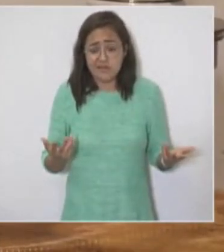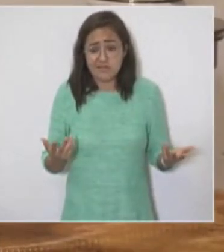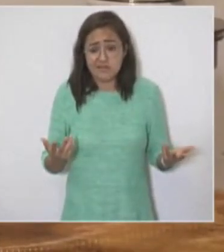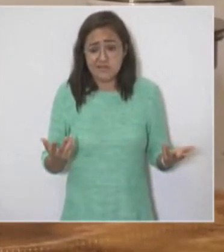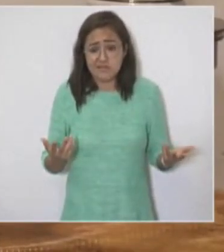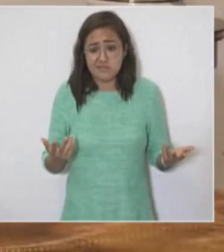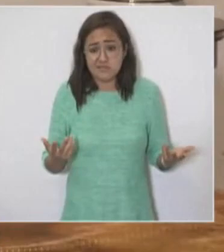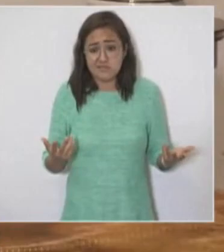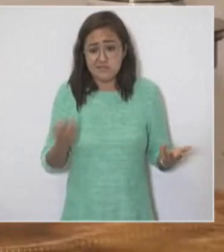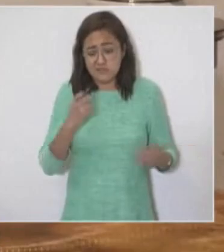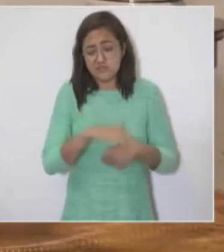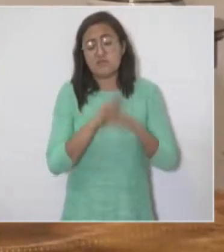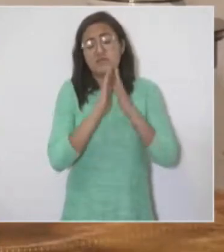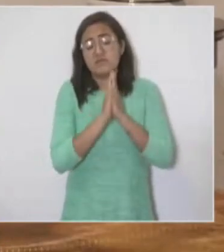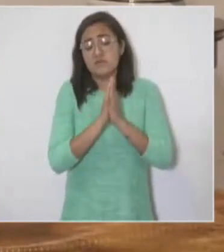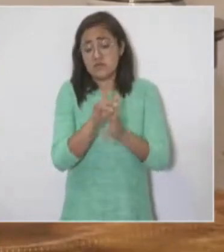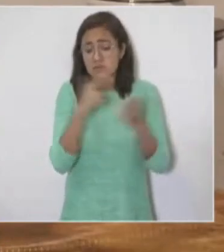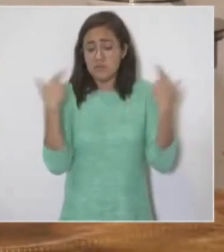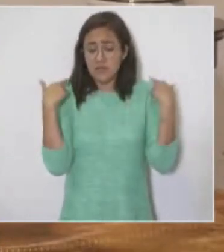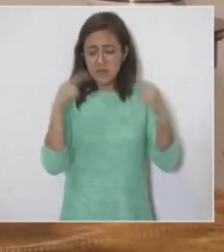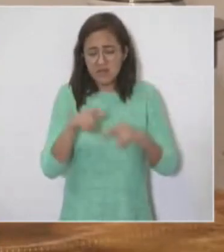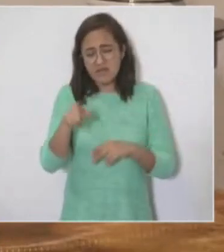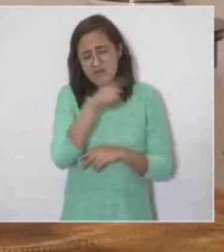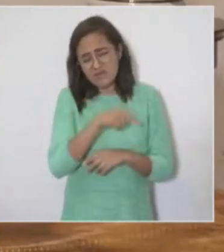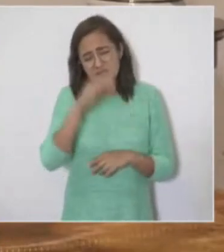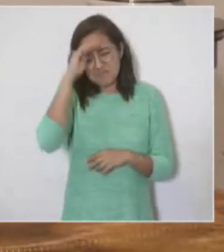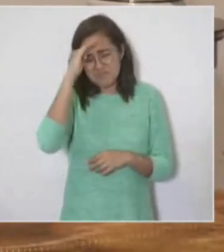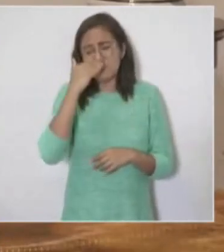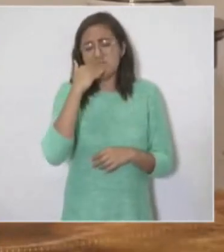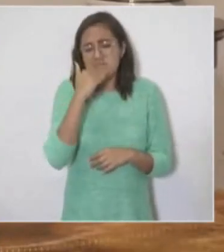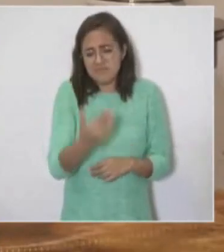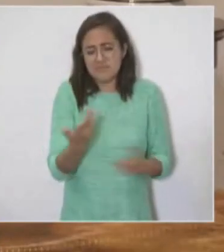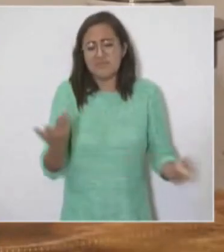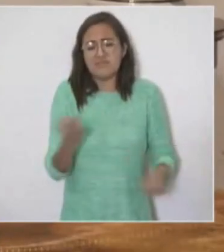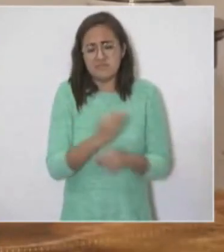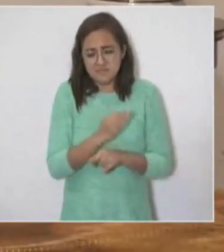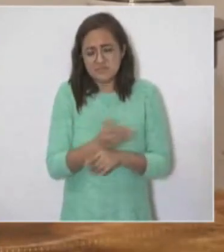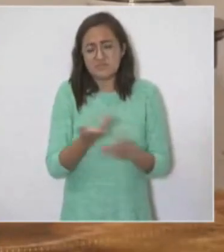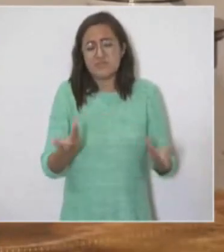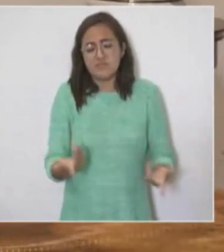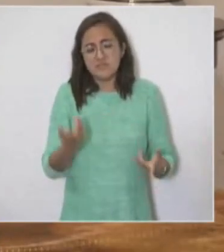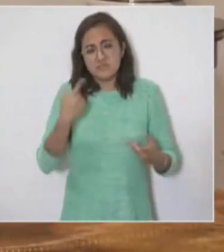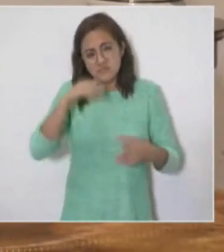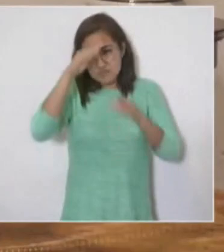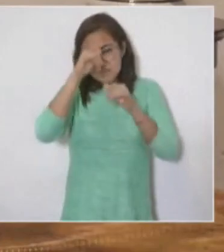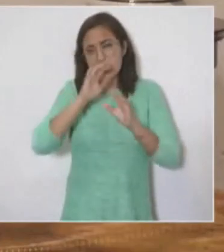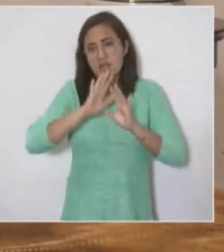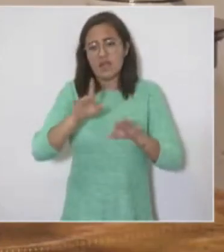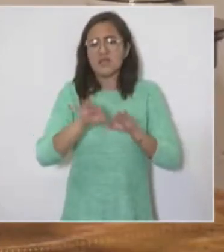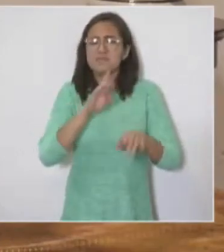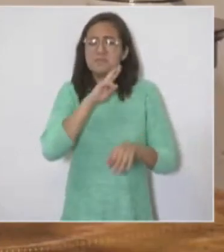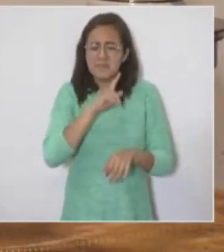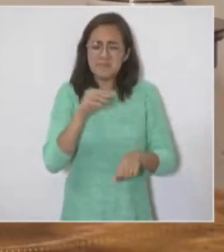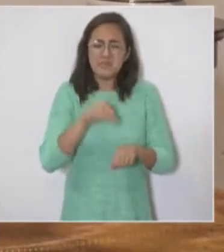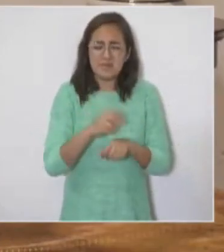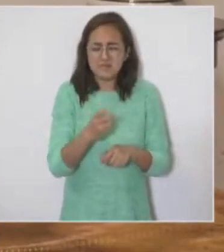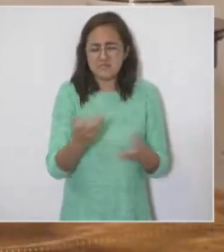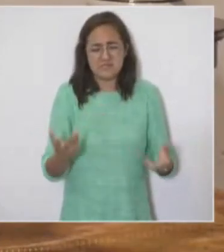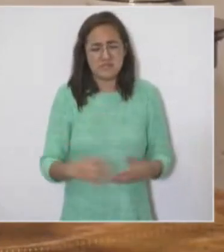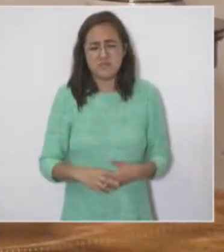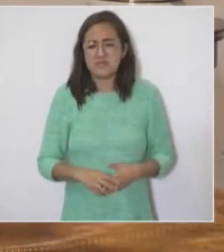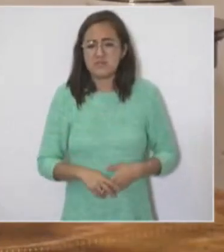Así es que les pido a los maestros conciencia en sus planteamientos y que se pongan a trabajar